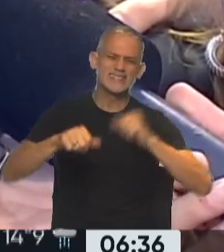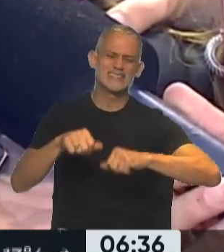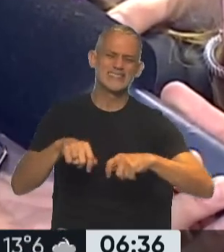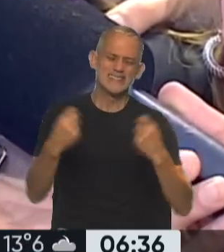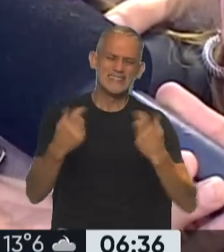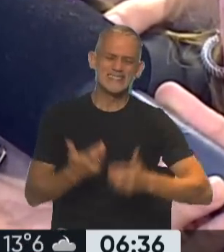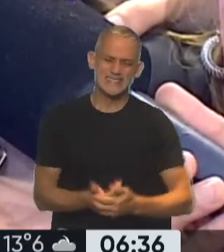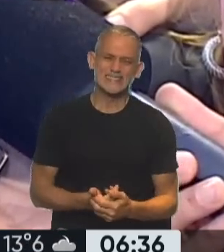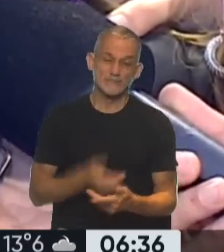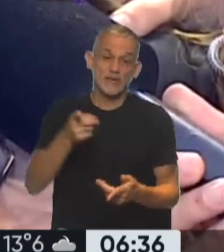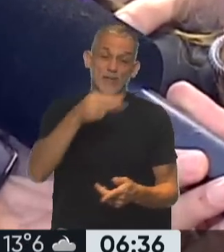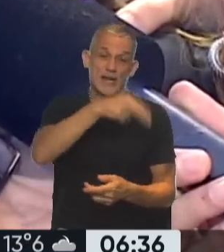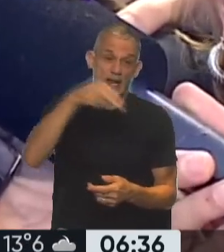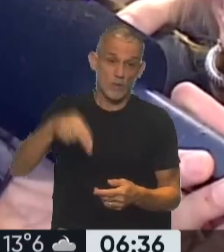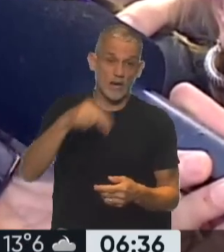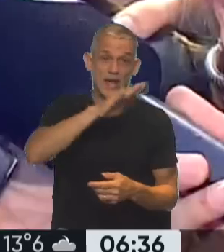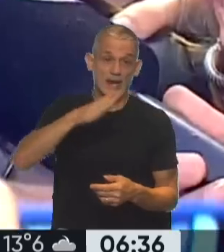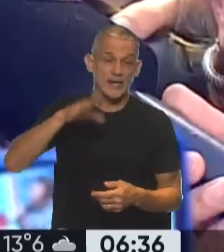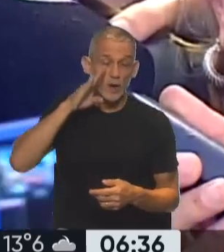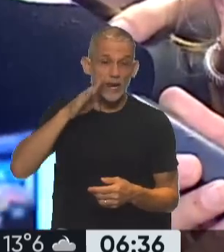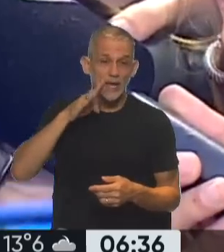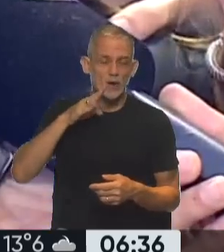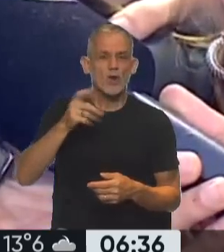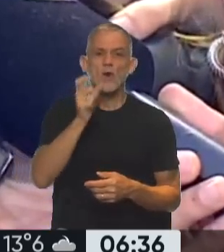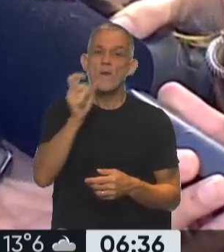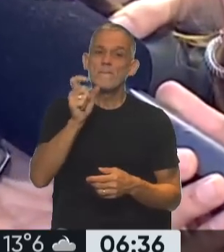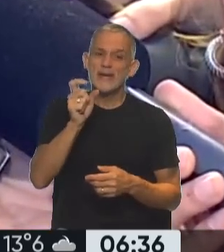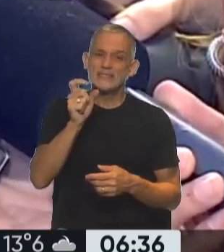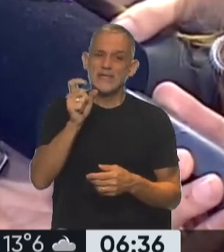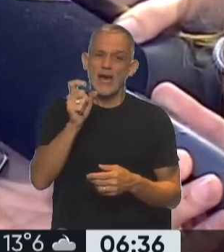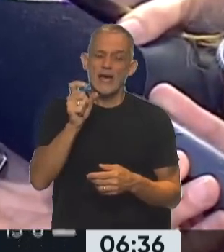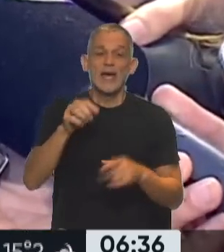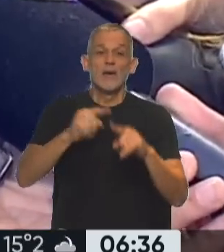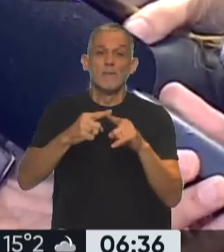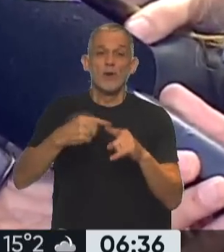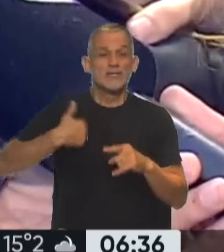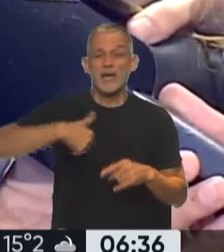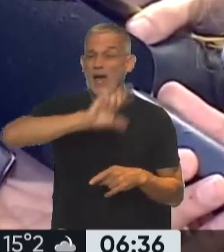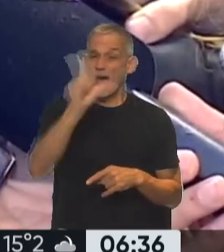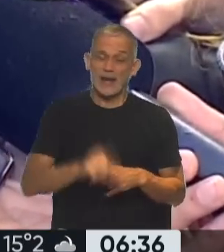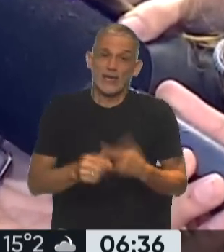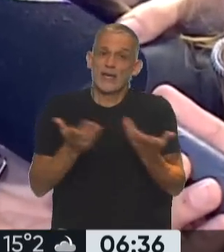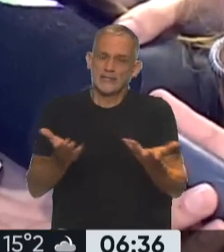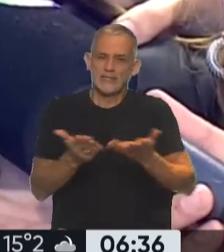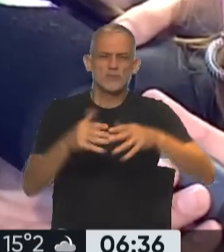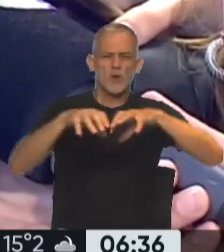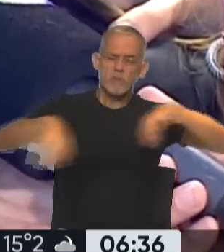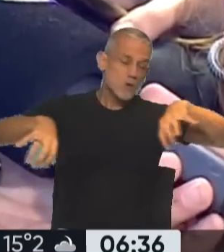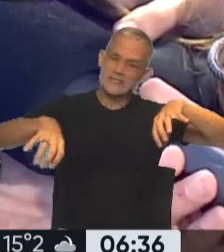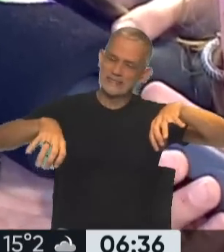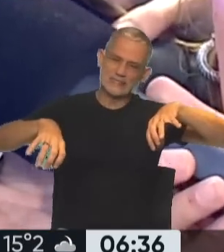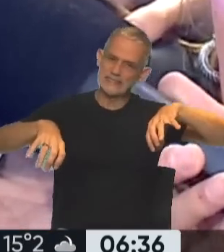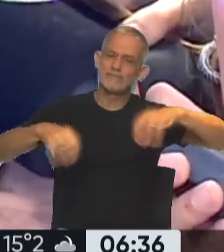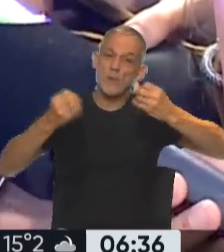Neuquén y Río Negro hemos enviado un mensaje muy fuerte hacia la política del país, en donde las grietas hacen mal y